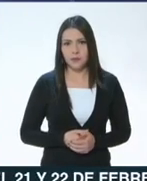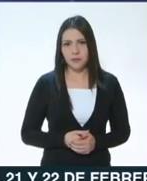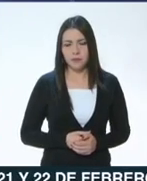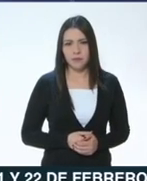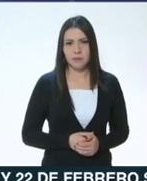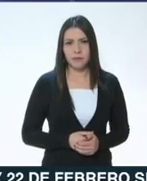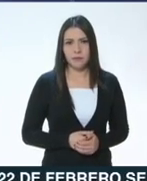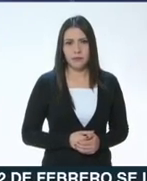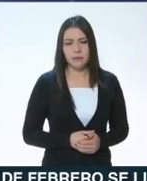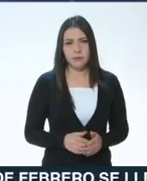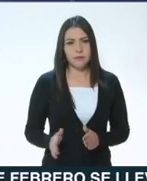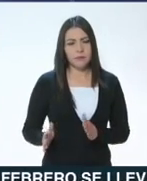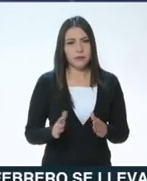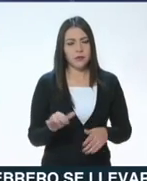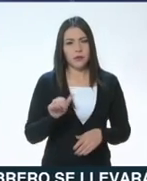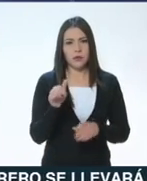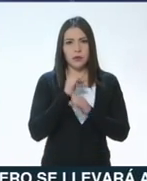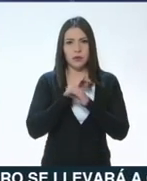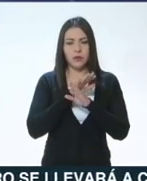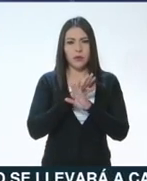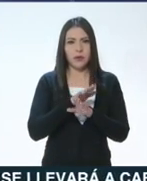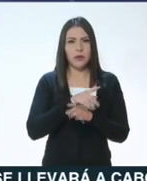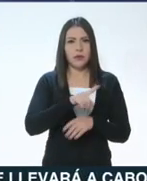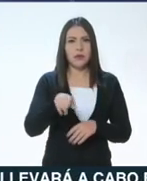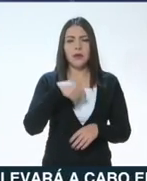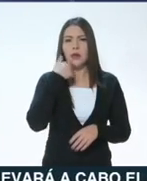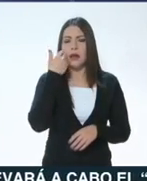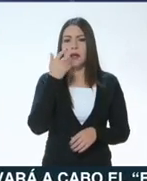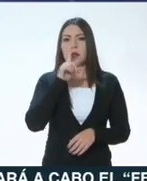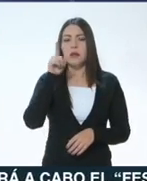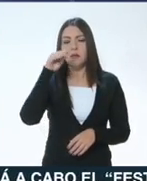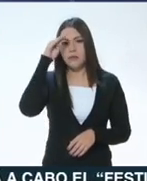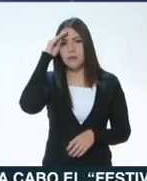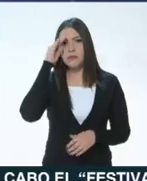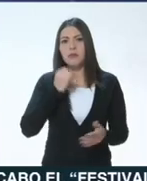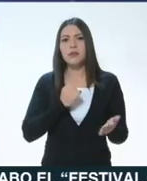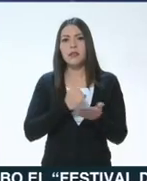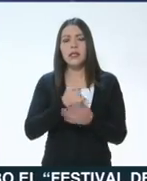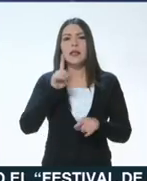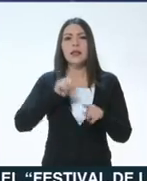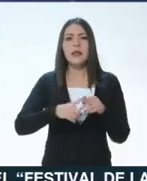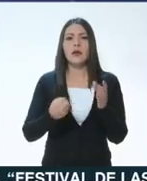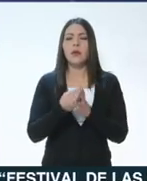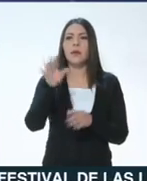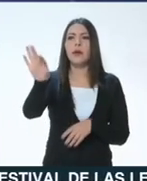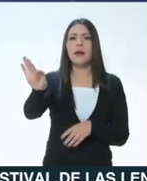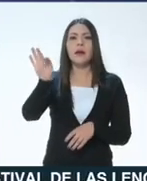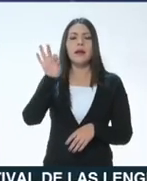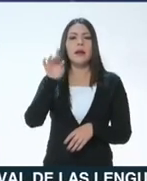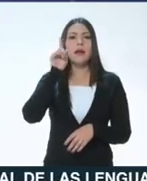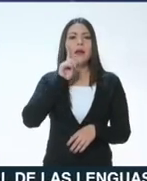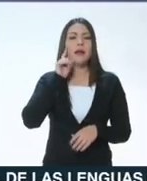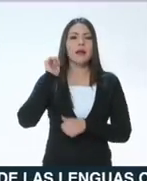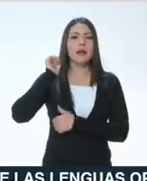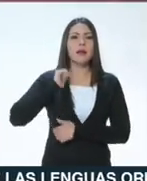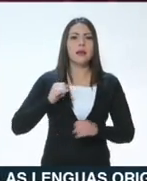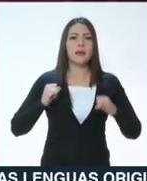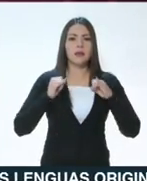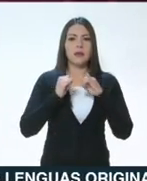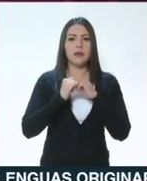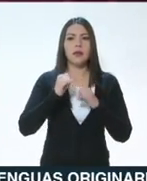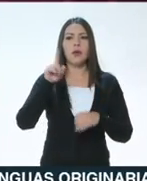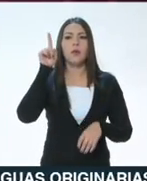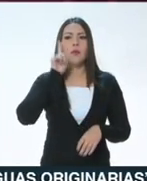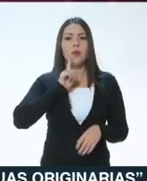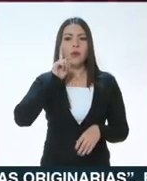Bueno, y en más información que usted debe de conocer en esta mañana, está por decidirse quién será la nueva titular del Instituto Nacional de las Mujeres, que iniciará su mandato en un